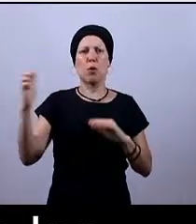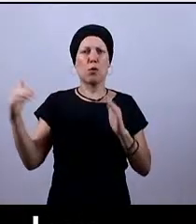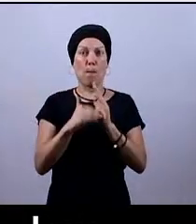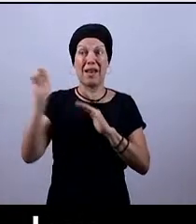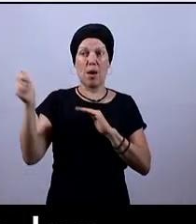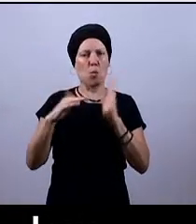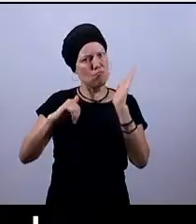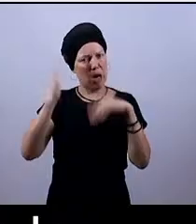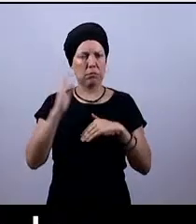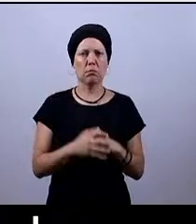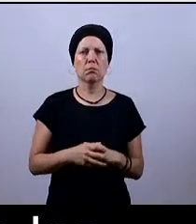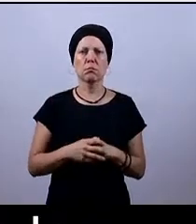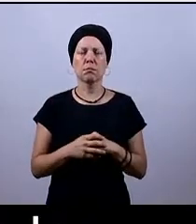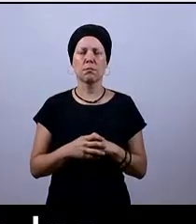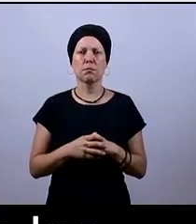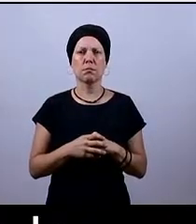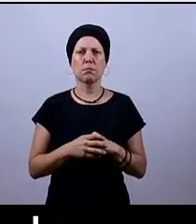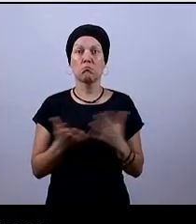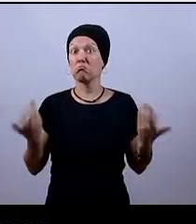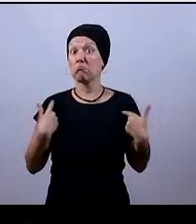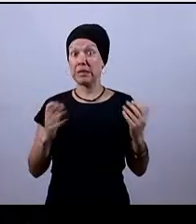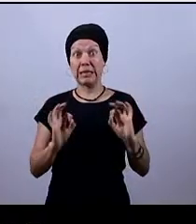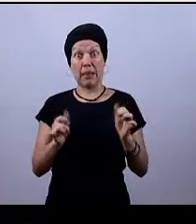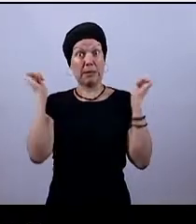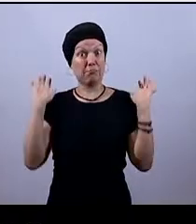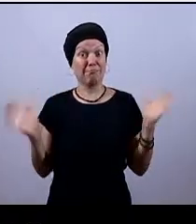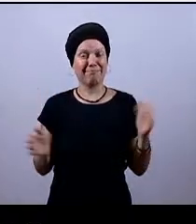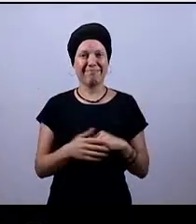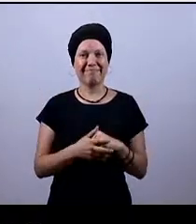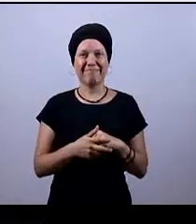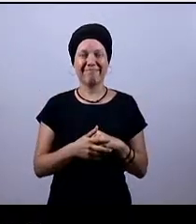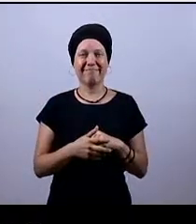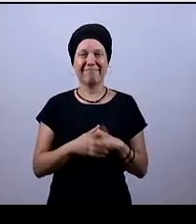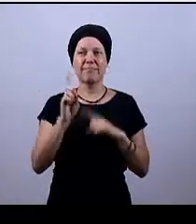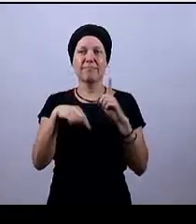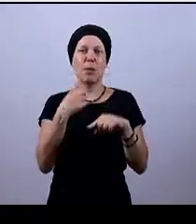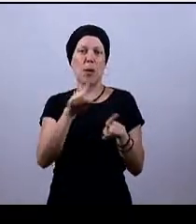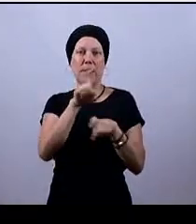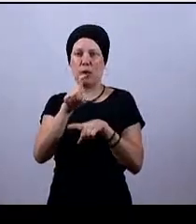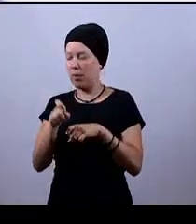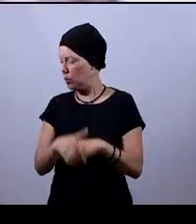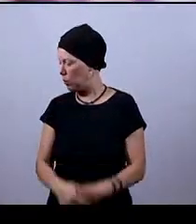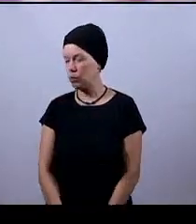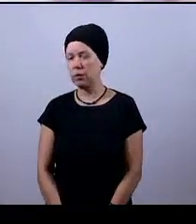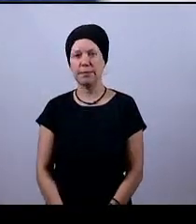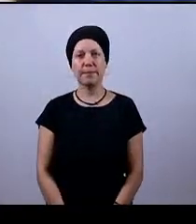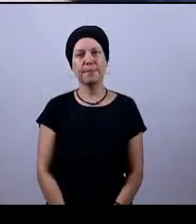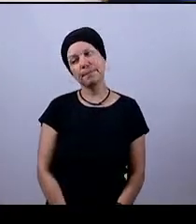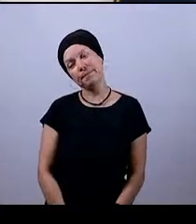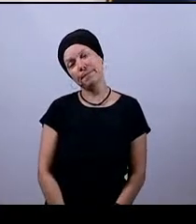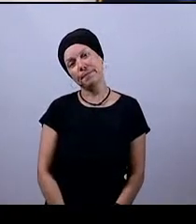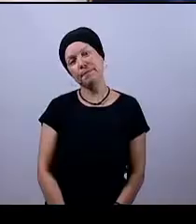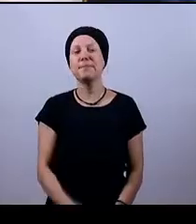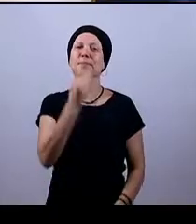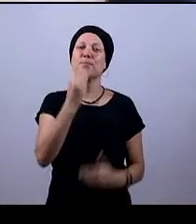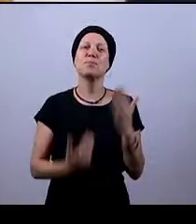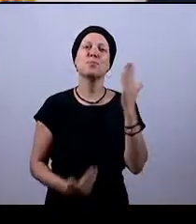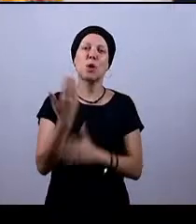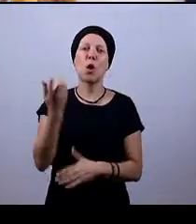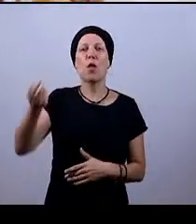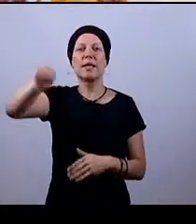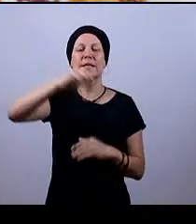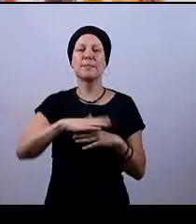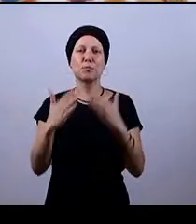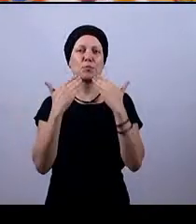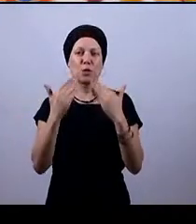euros. Y es todo por mi parte. Luego estaré en el turno de preguntas. Consejera. Muy buenos días a todos.